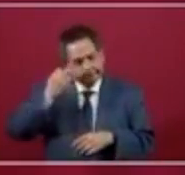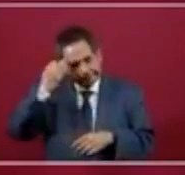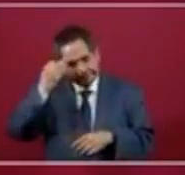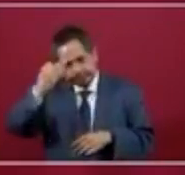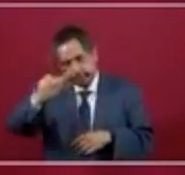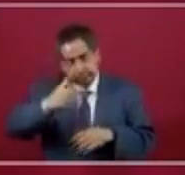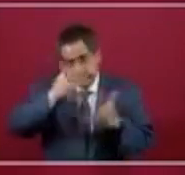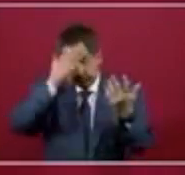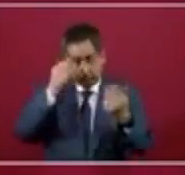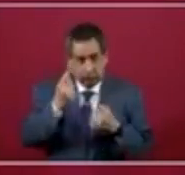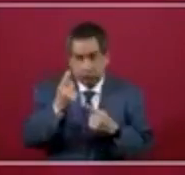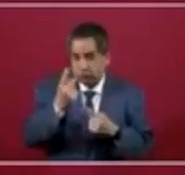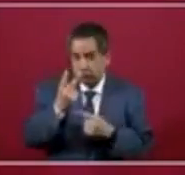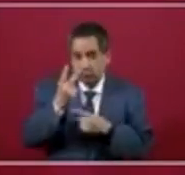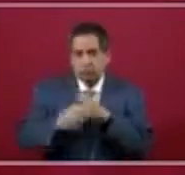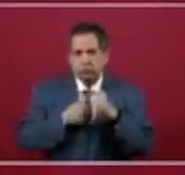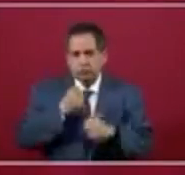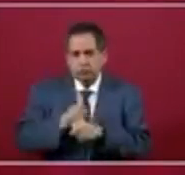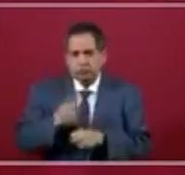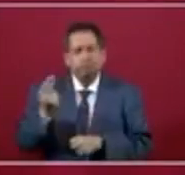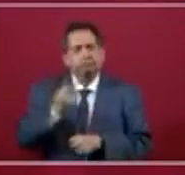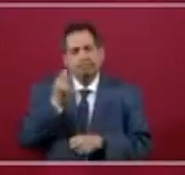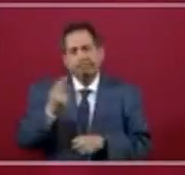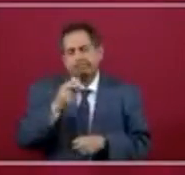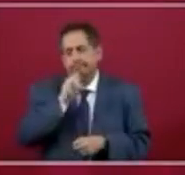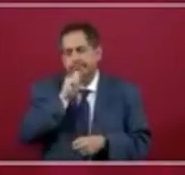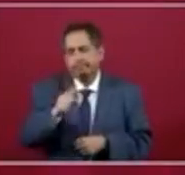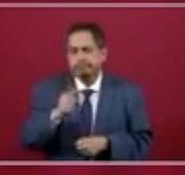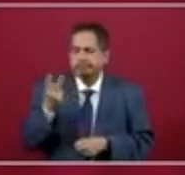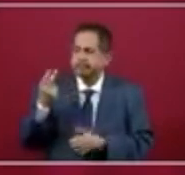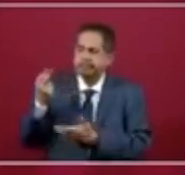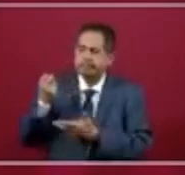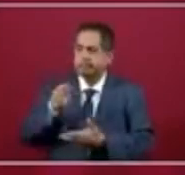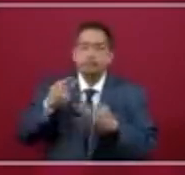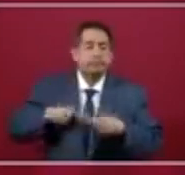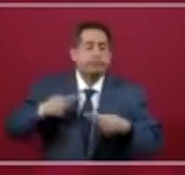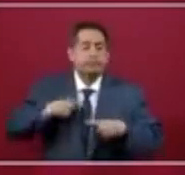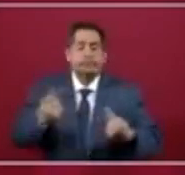no sé, 1 año, 2 años, y necesitamos obviamente los recursos humanos